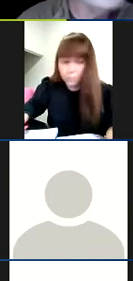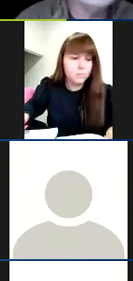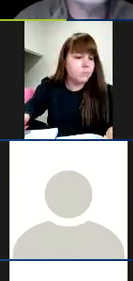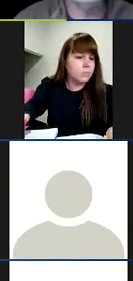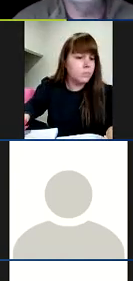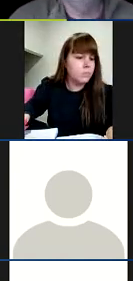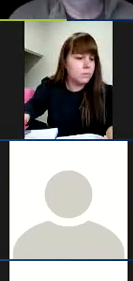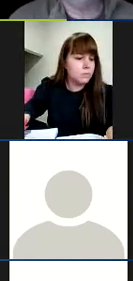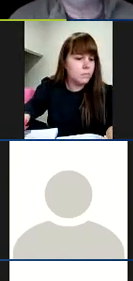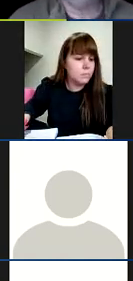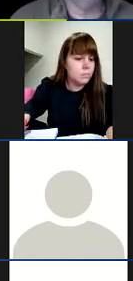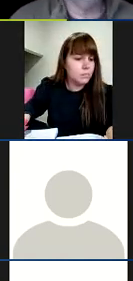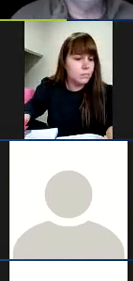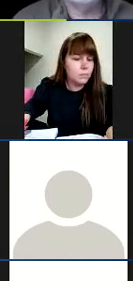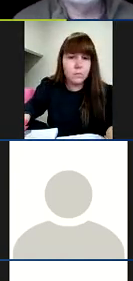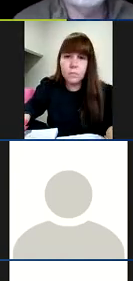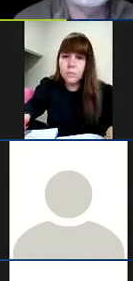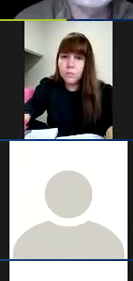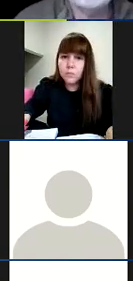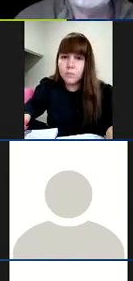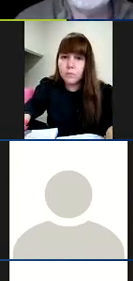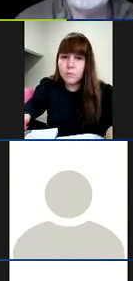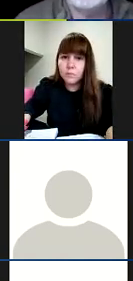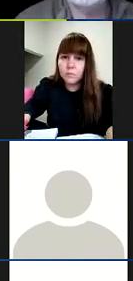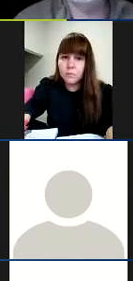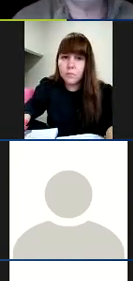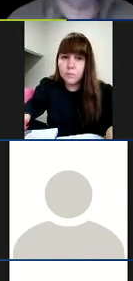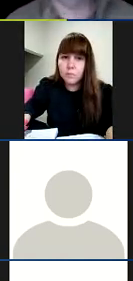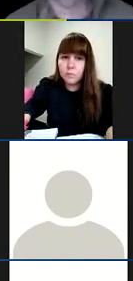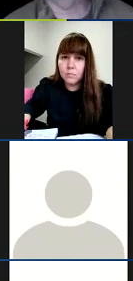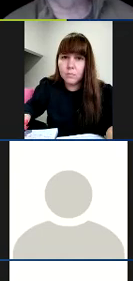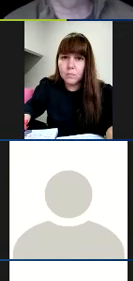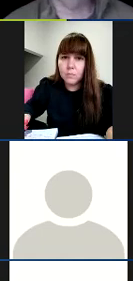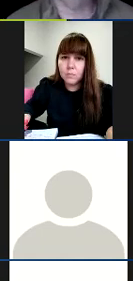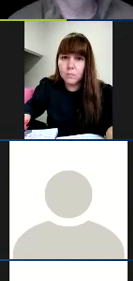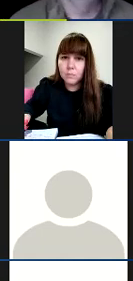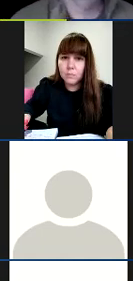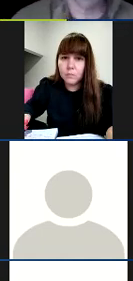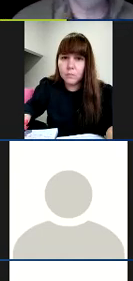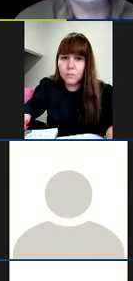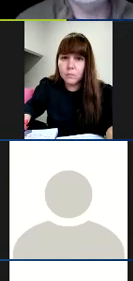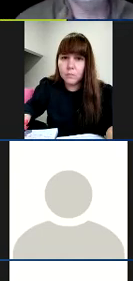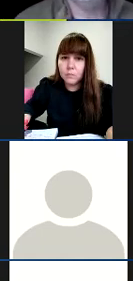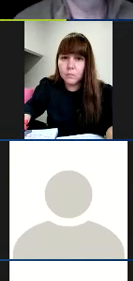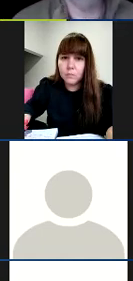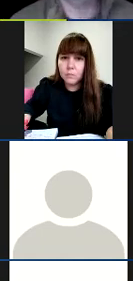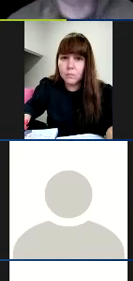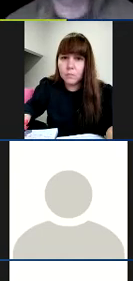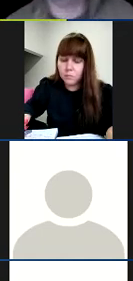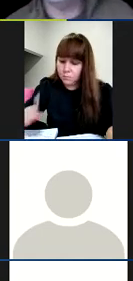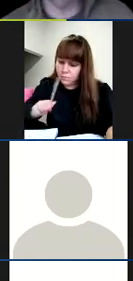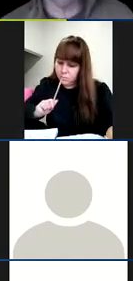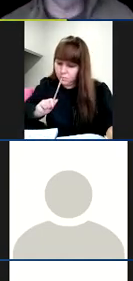todo está muy bien y resulta que se nos vence, tenemos que liquidarla. No, vamos a ver en su momento que hay mecanismos también